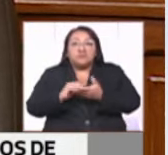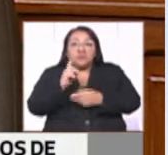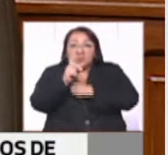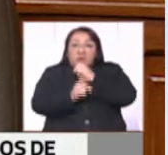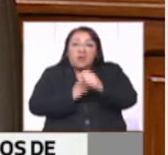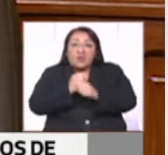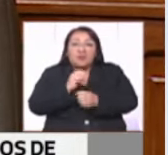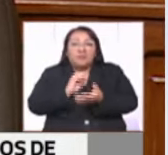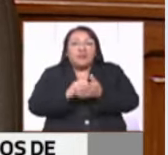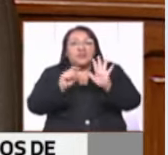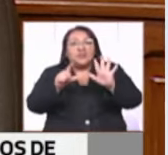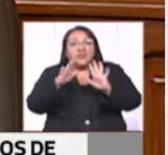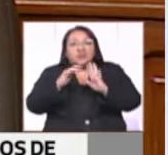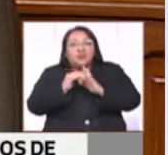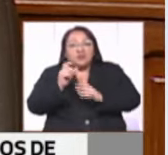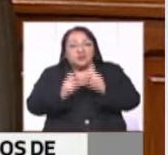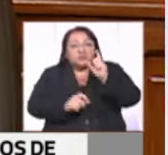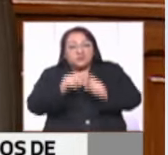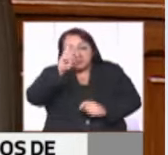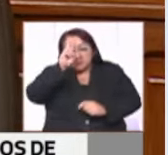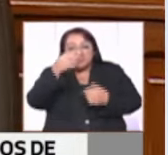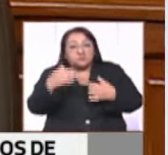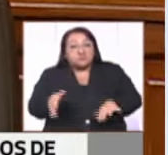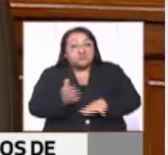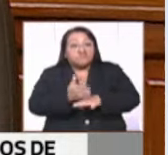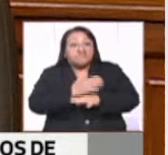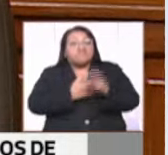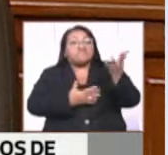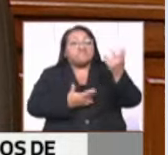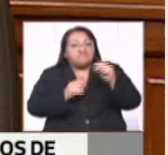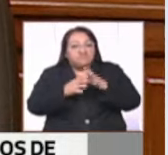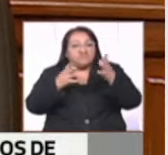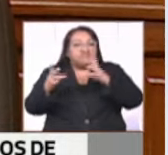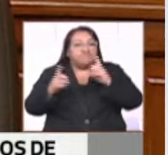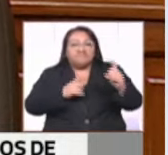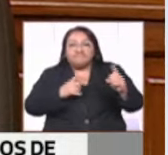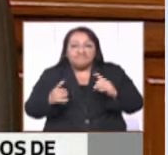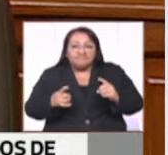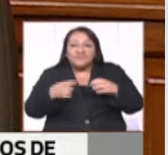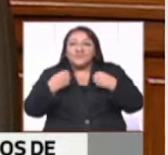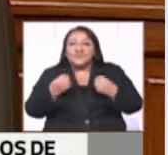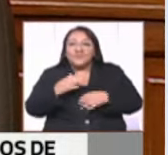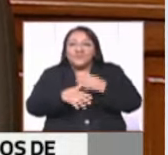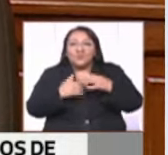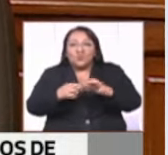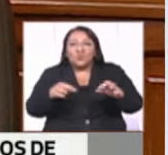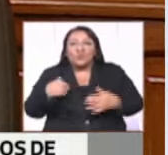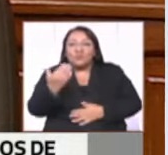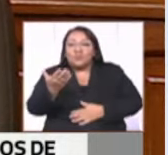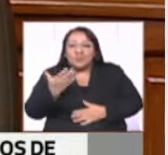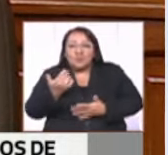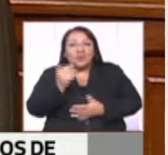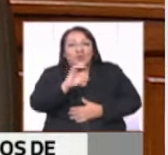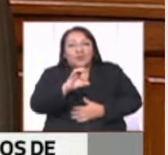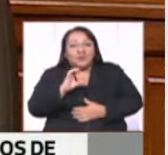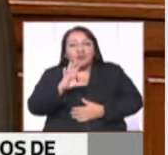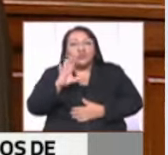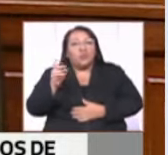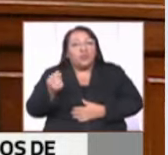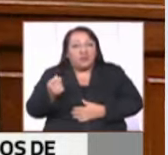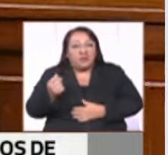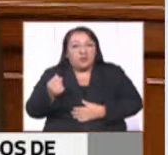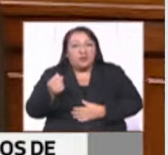año, más de 7 millones de peruanos han esperado este gran debate, porque el pueblo pide el retiro de su